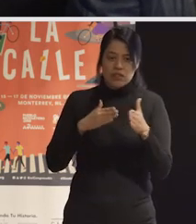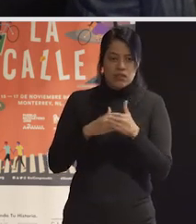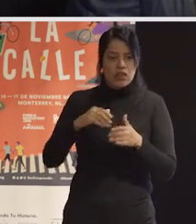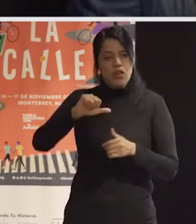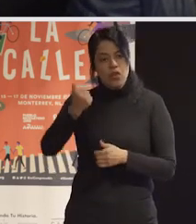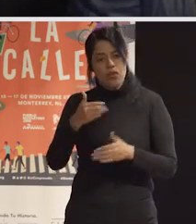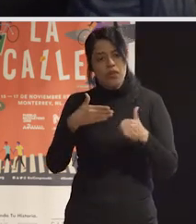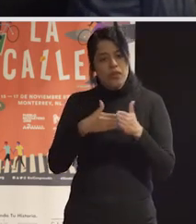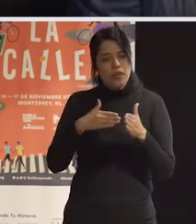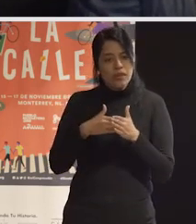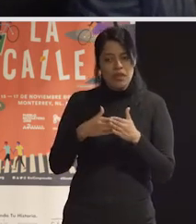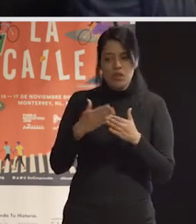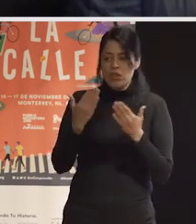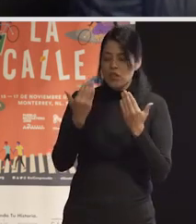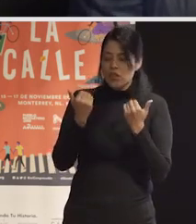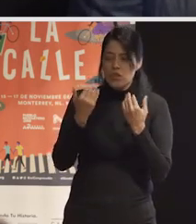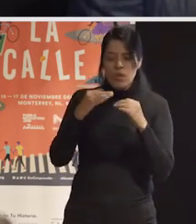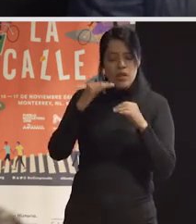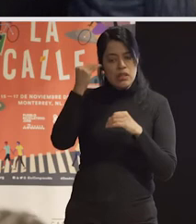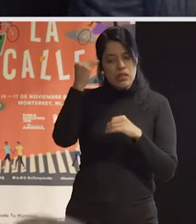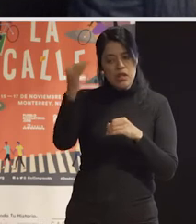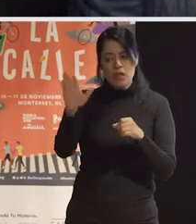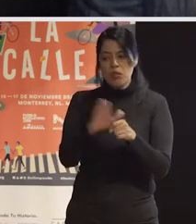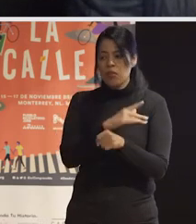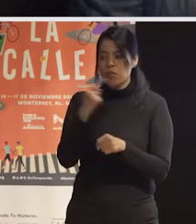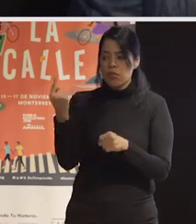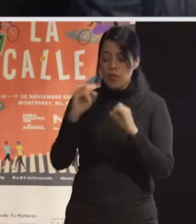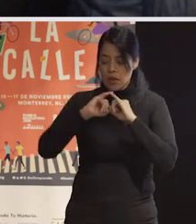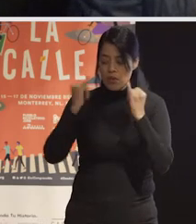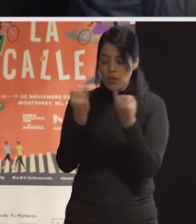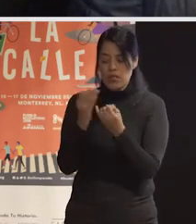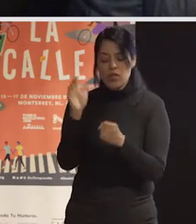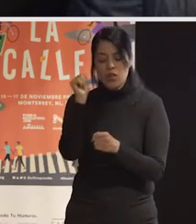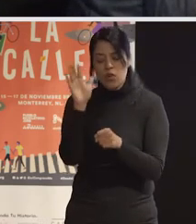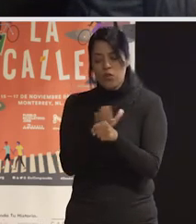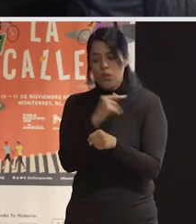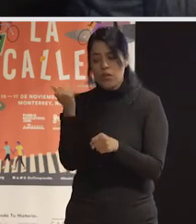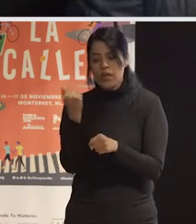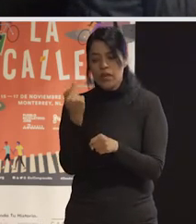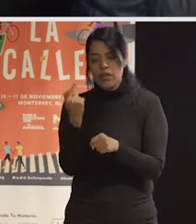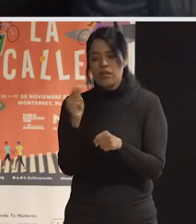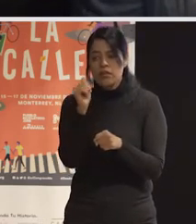otra barrera es que casi nunca tienen tiempo para reunirse porque andan trabajando entonces este y